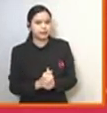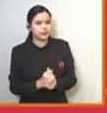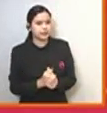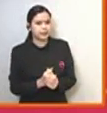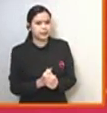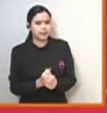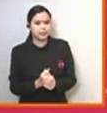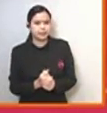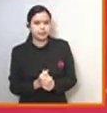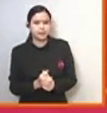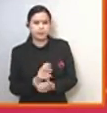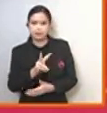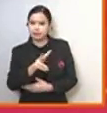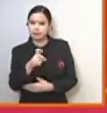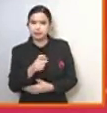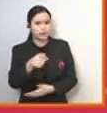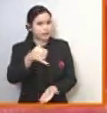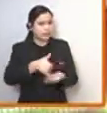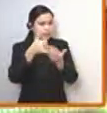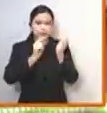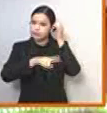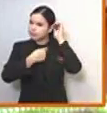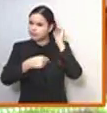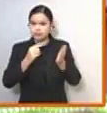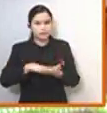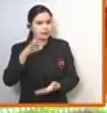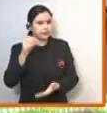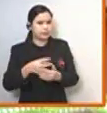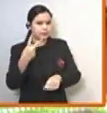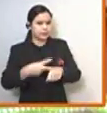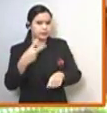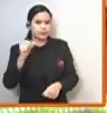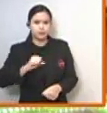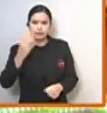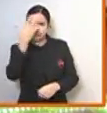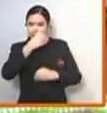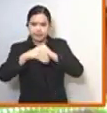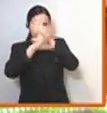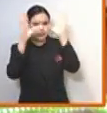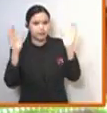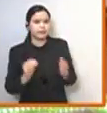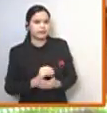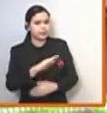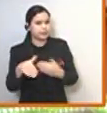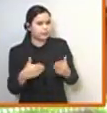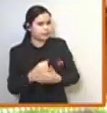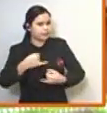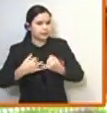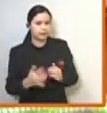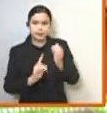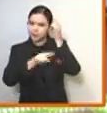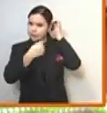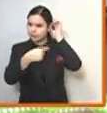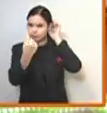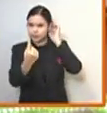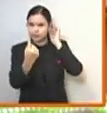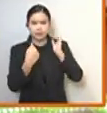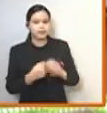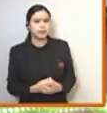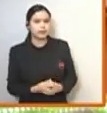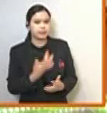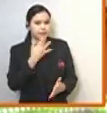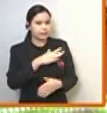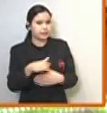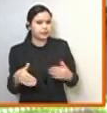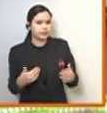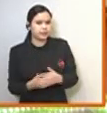Porque esta es 2X, tu premio de la diaria es multiplicado por 2 esta linda mañana. Y para todos nuestros jugadores de más 1,